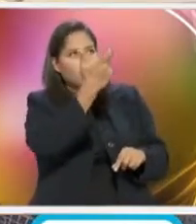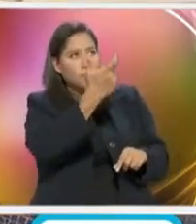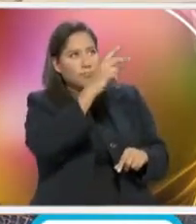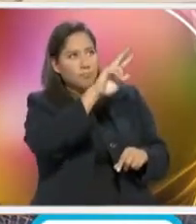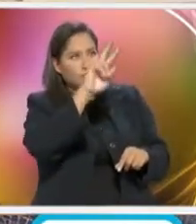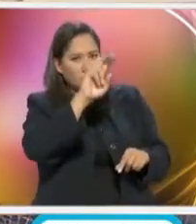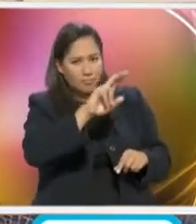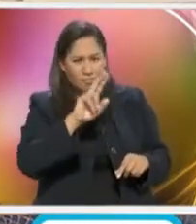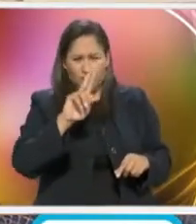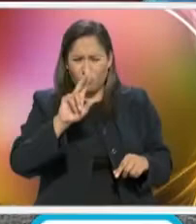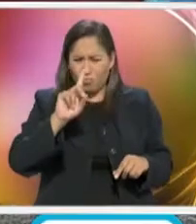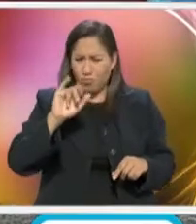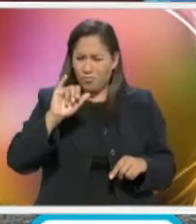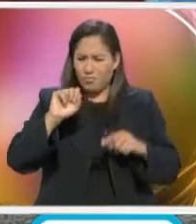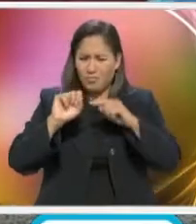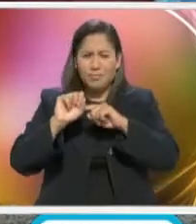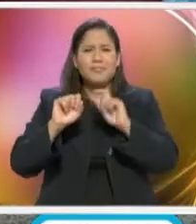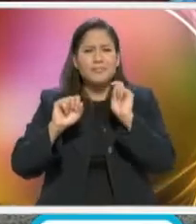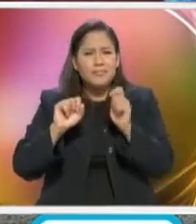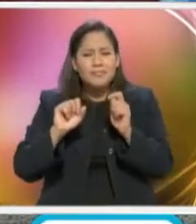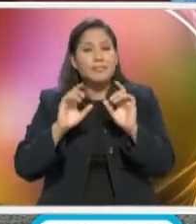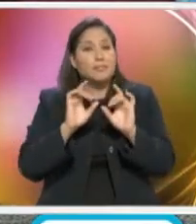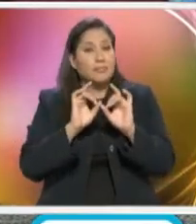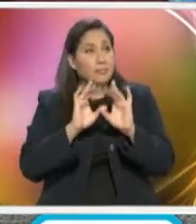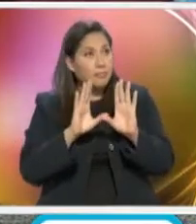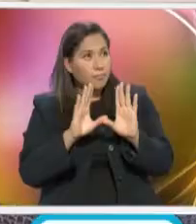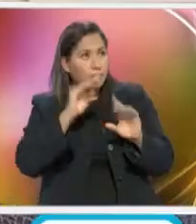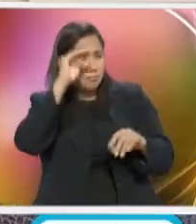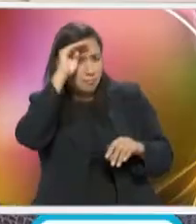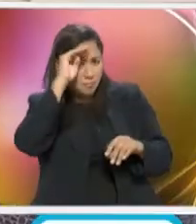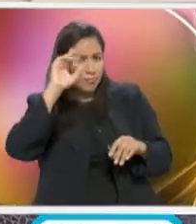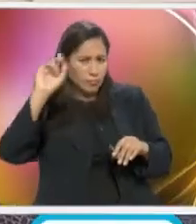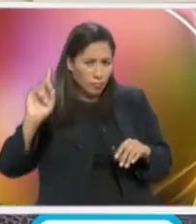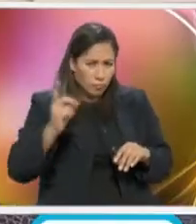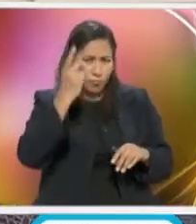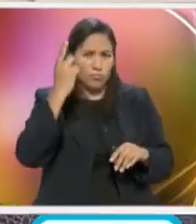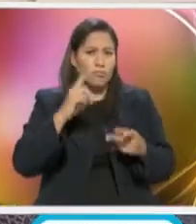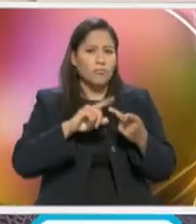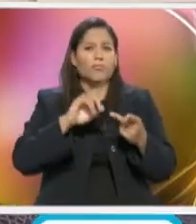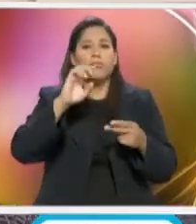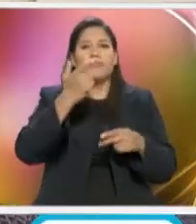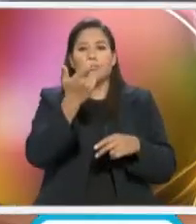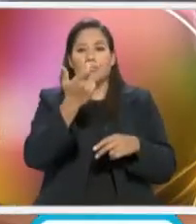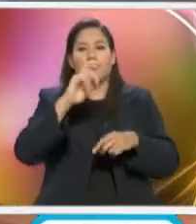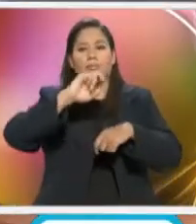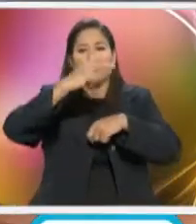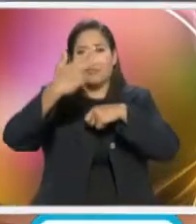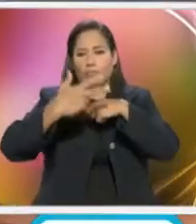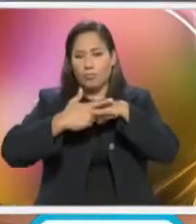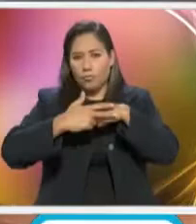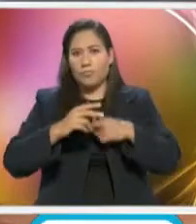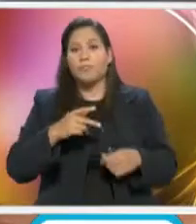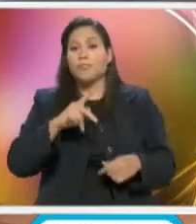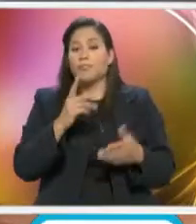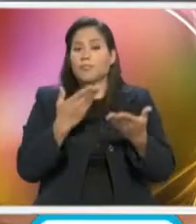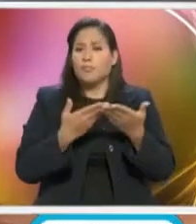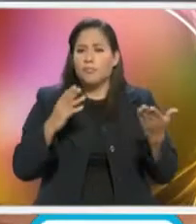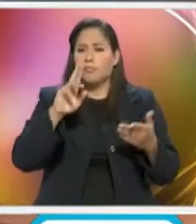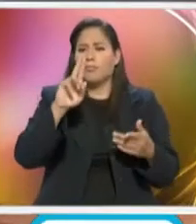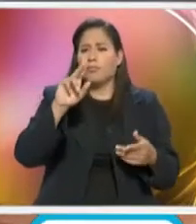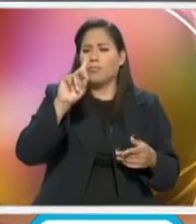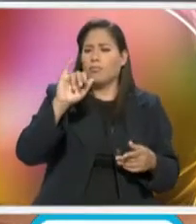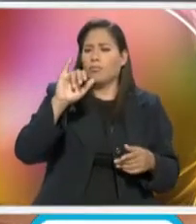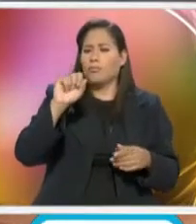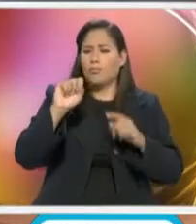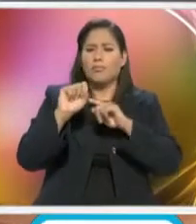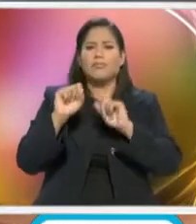las UDIs? Porque podremos entender de repente, pues, que es un dólar, ¿no? Exacto. Que es un euro. Pero ahora, las UDIs, ¿qué son las UDIs?